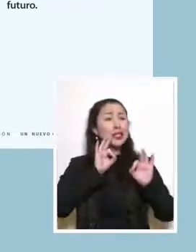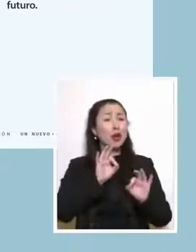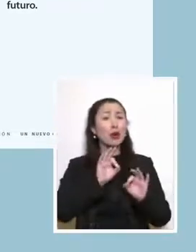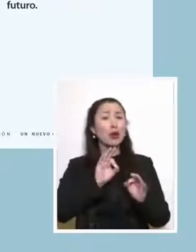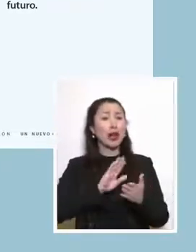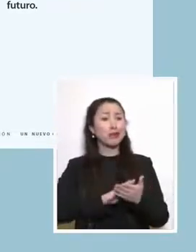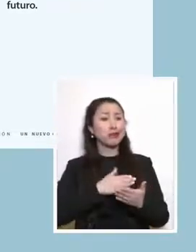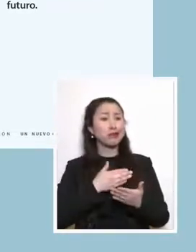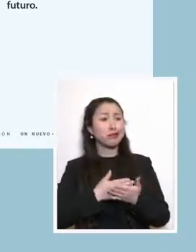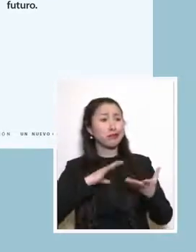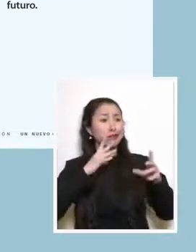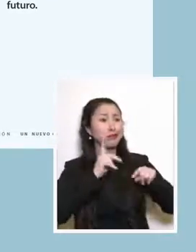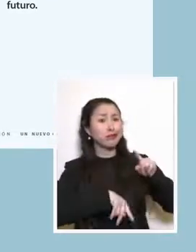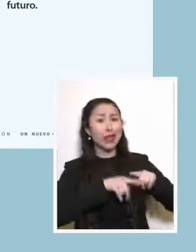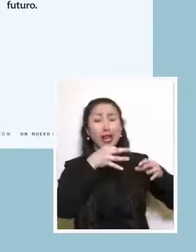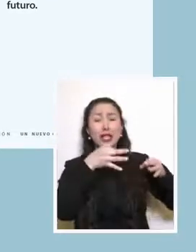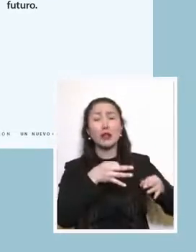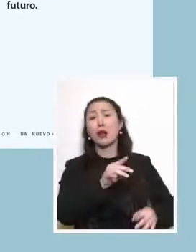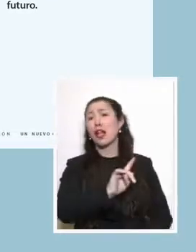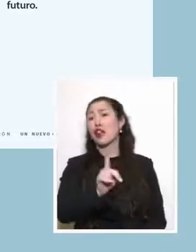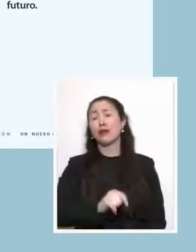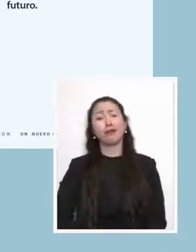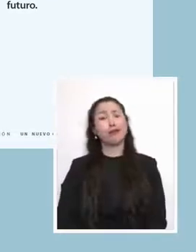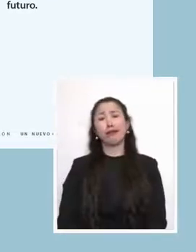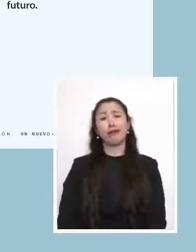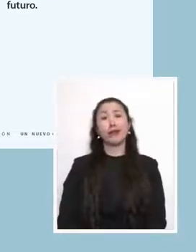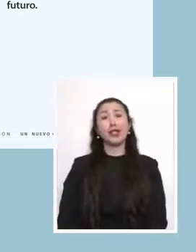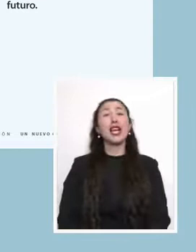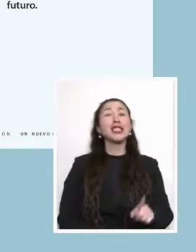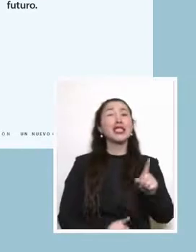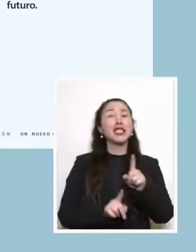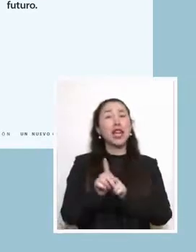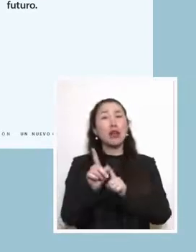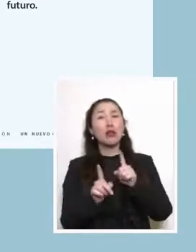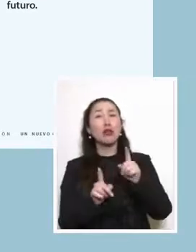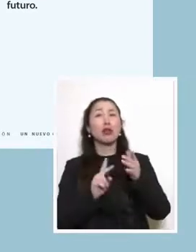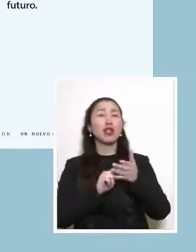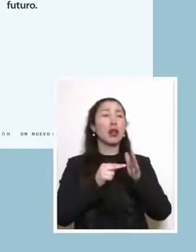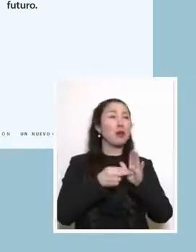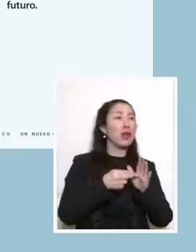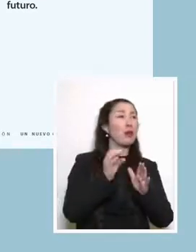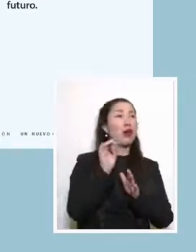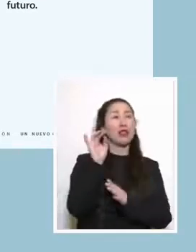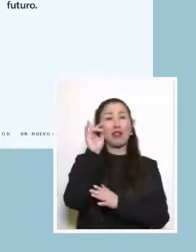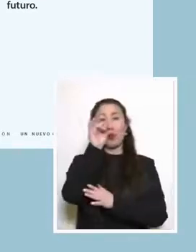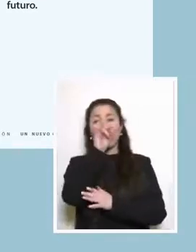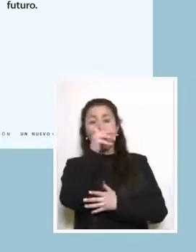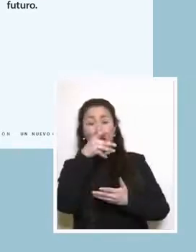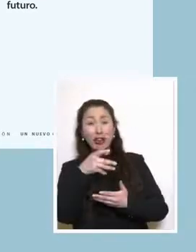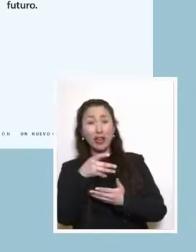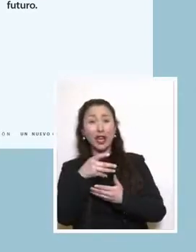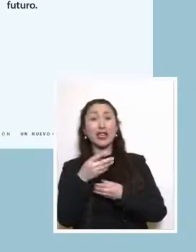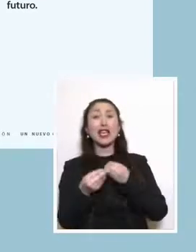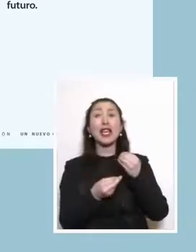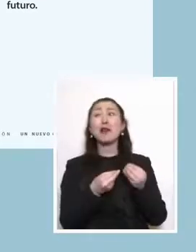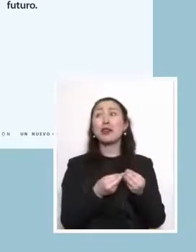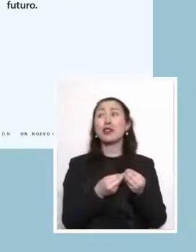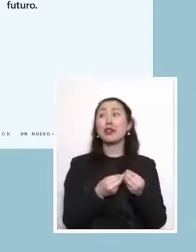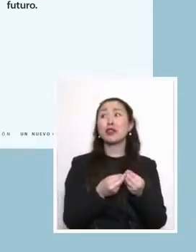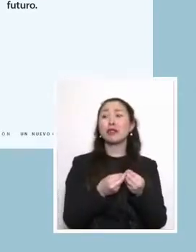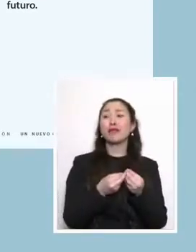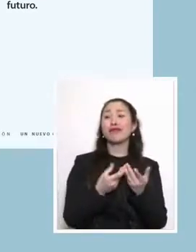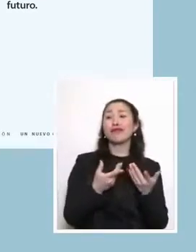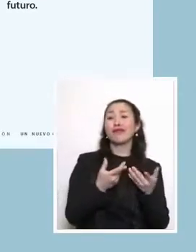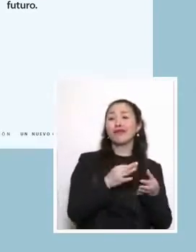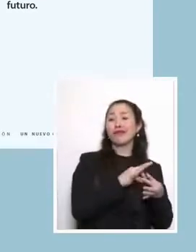del planeta. En realidad, algunas de las dificultades que tenemos ahora vienen de la manera de